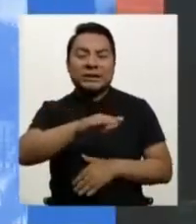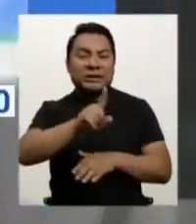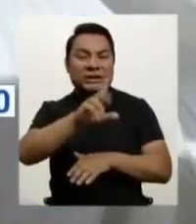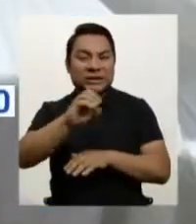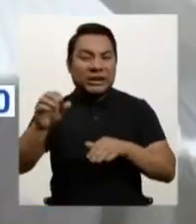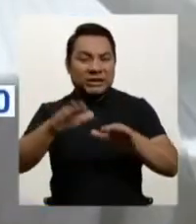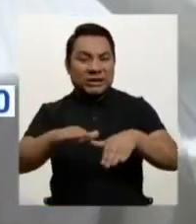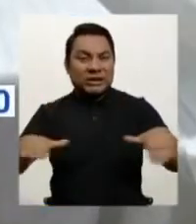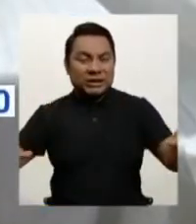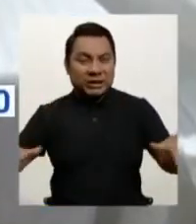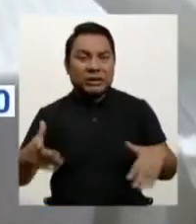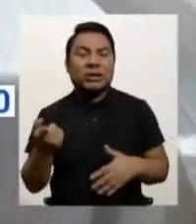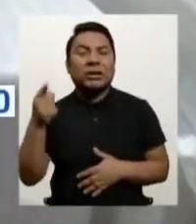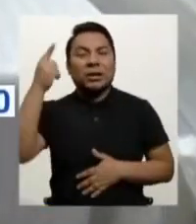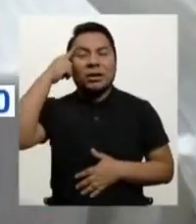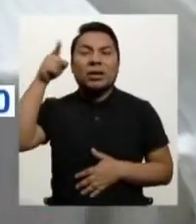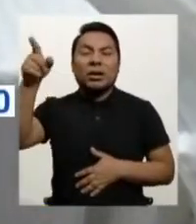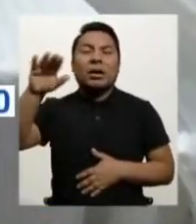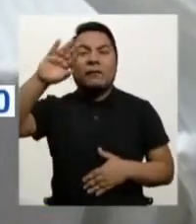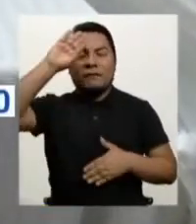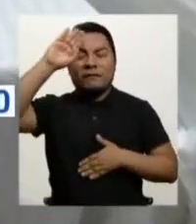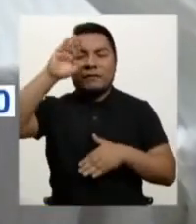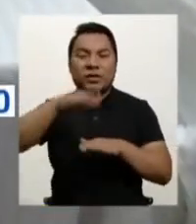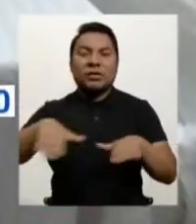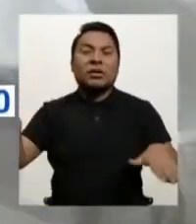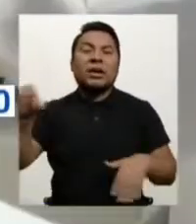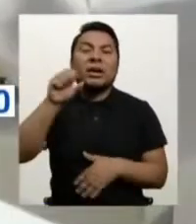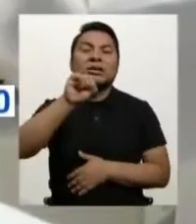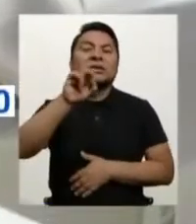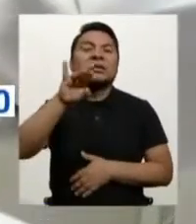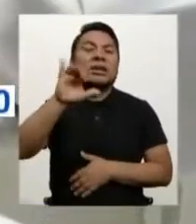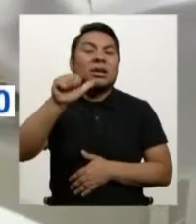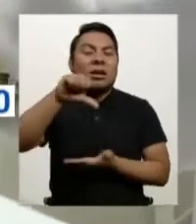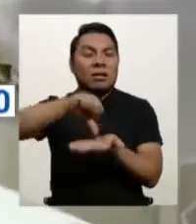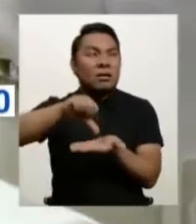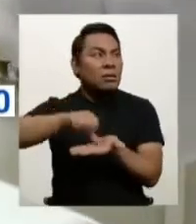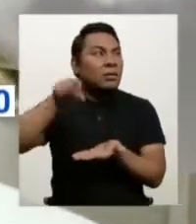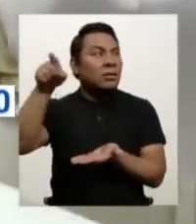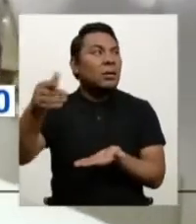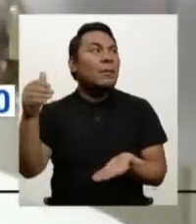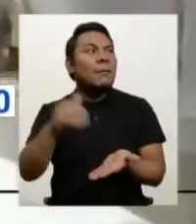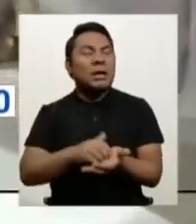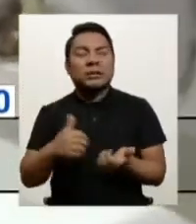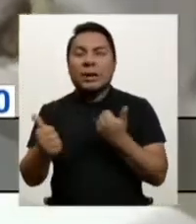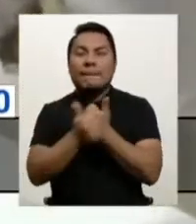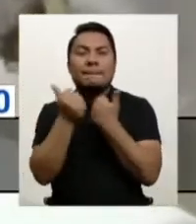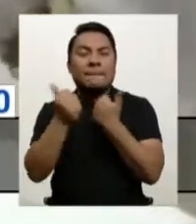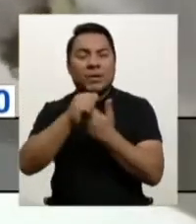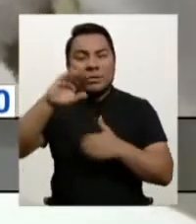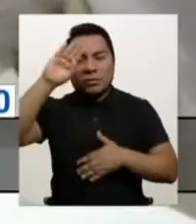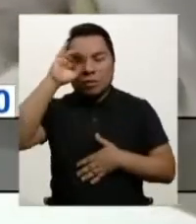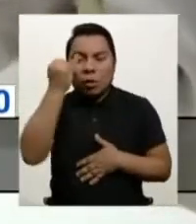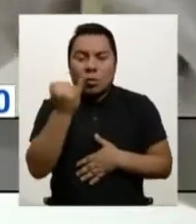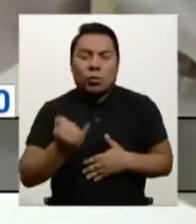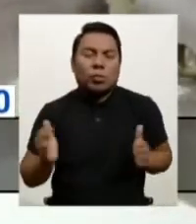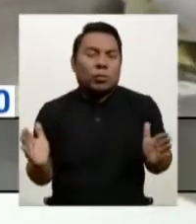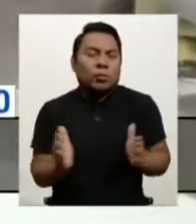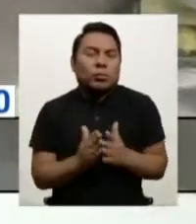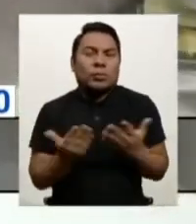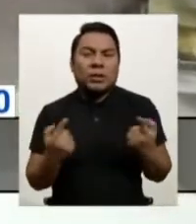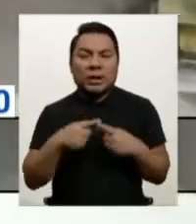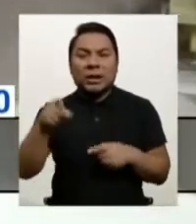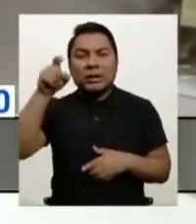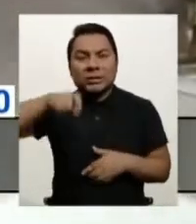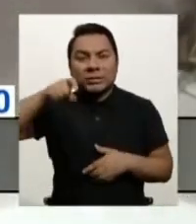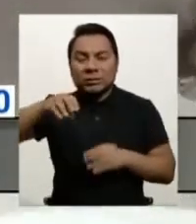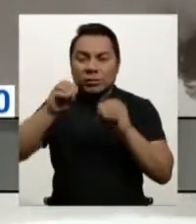en la región de Guta, en Siria. De esa cifra, 232 padecen la forma más peligrosa, conocida como desnutrición aguda grave, un nivel que